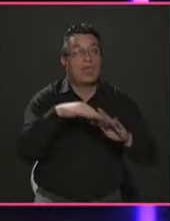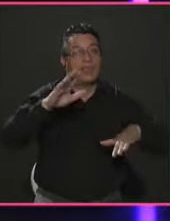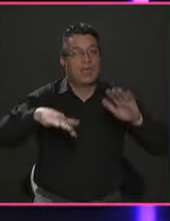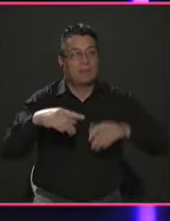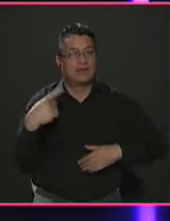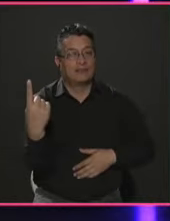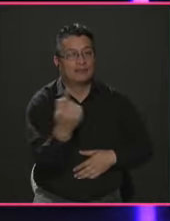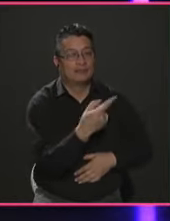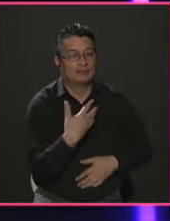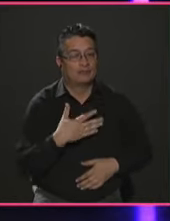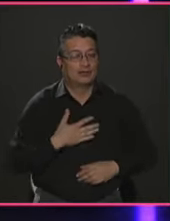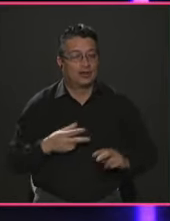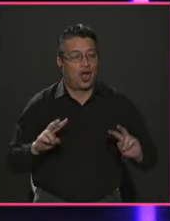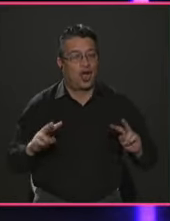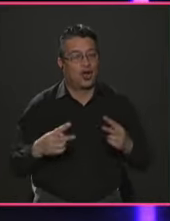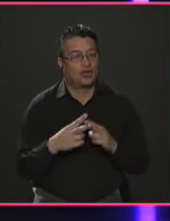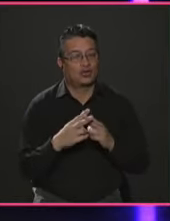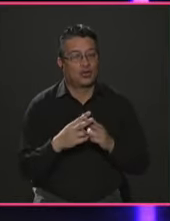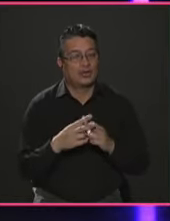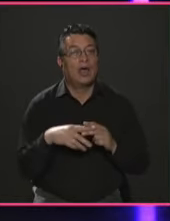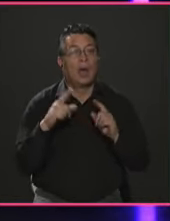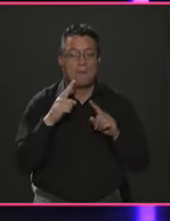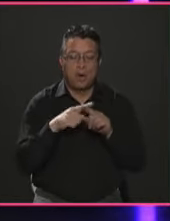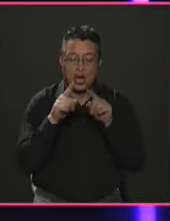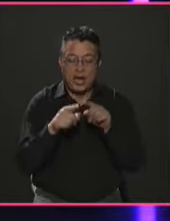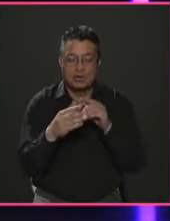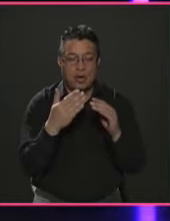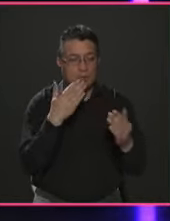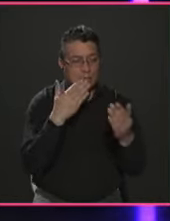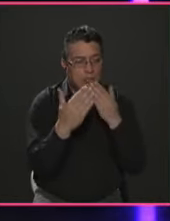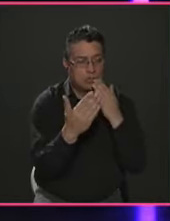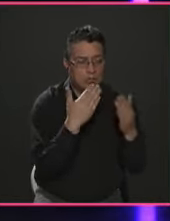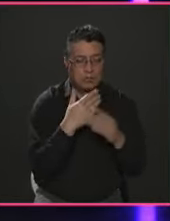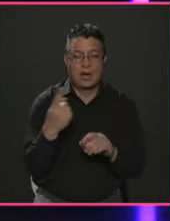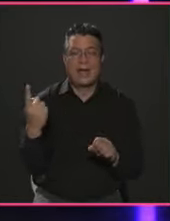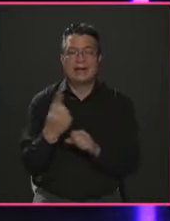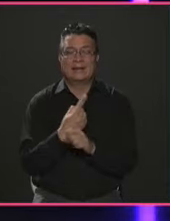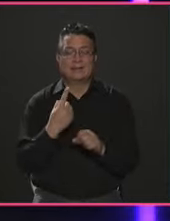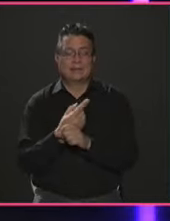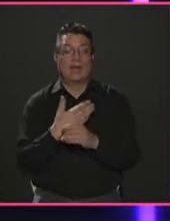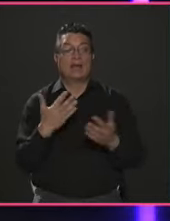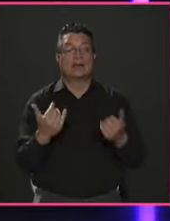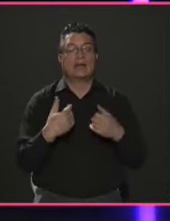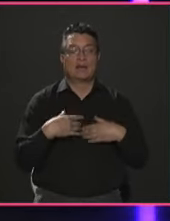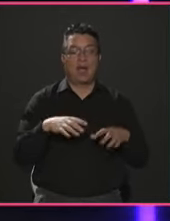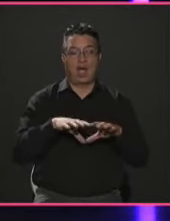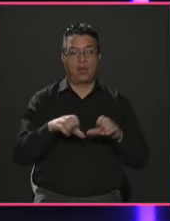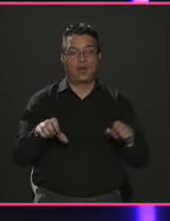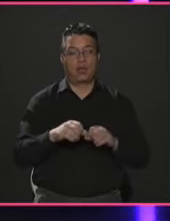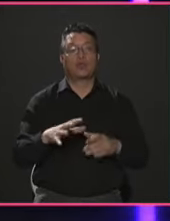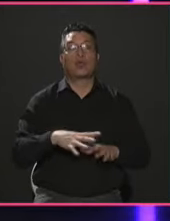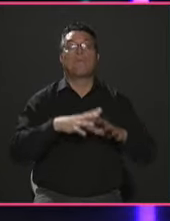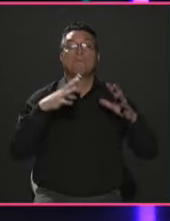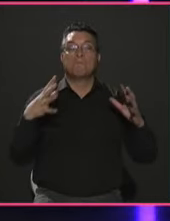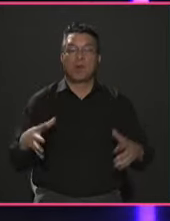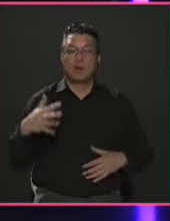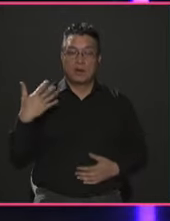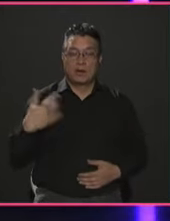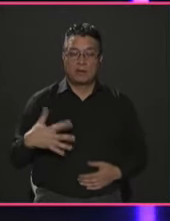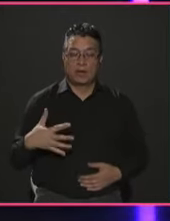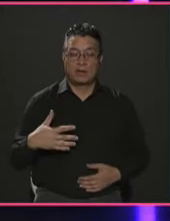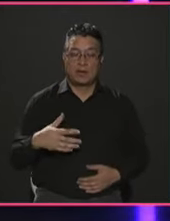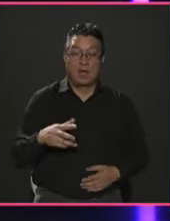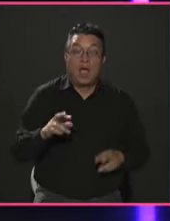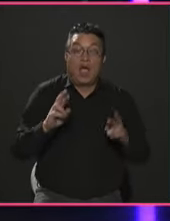construirlo y para eso el diálogo la necesidad de llegar a acuerdos es es fundamental